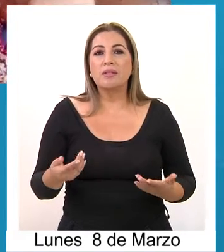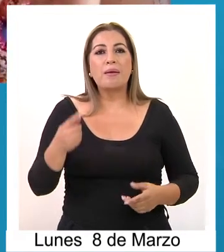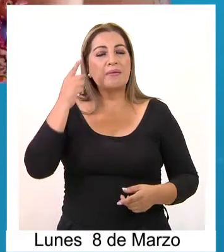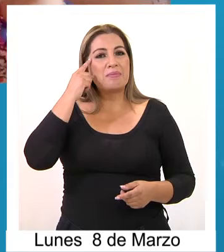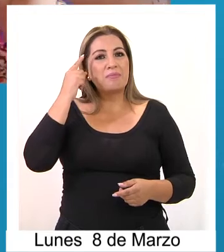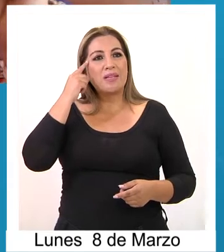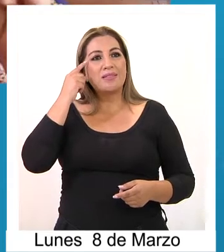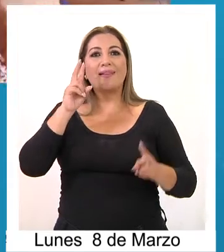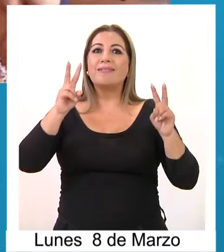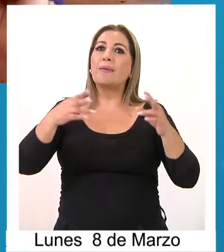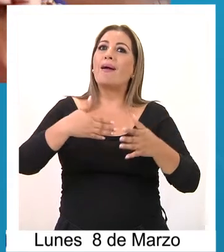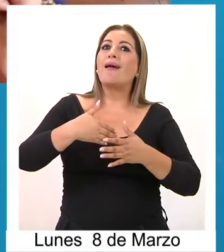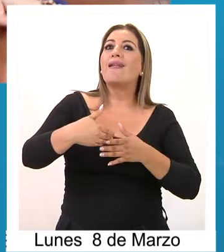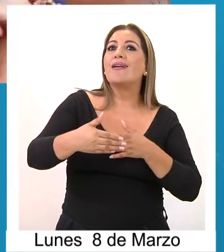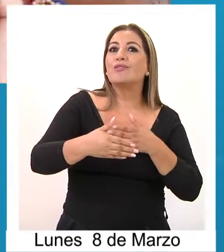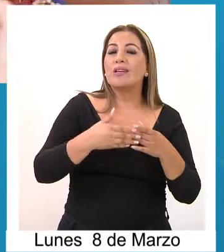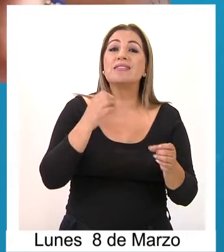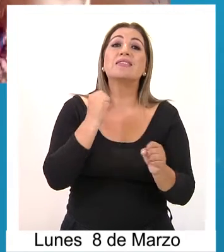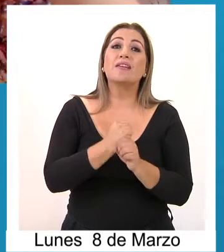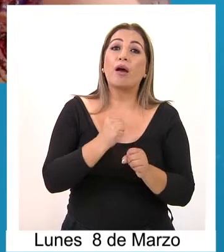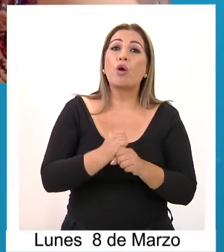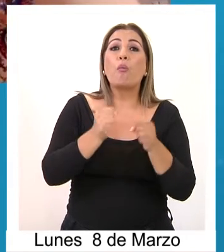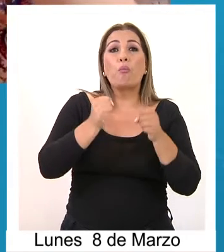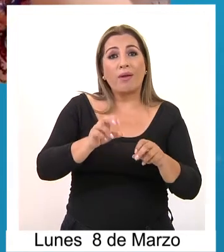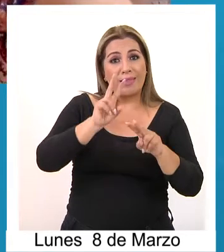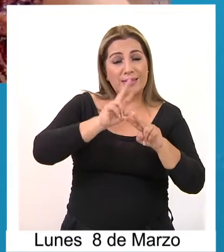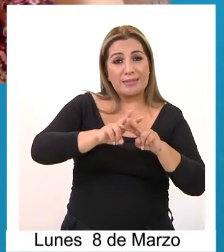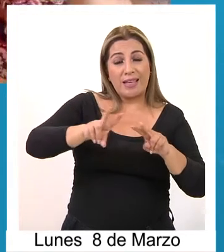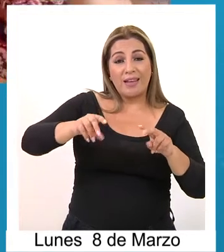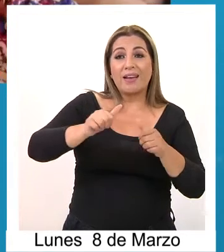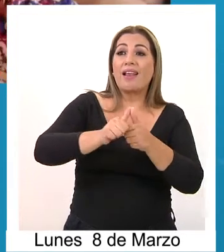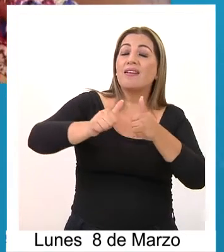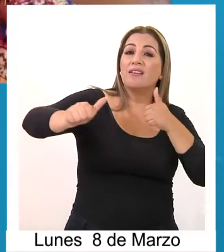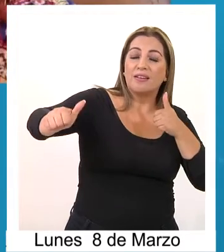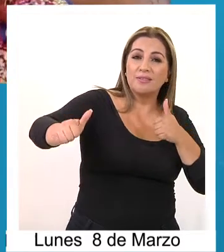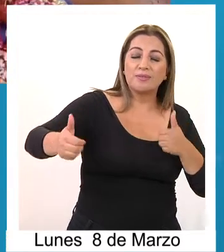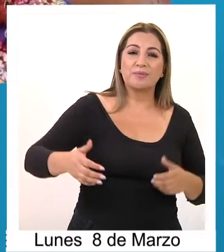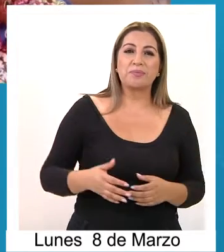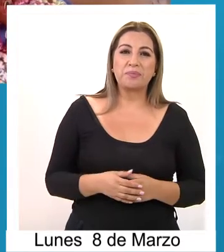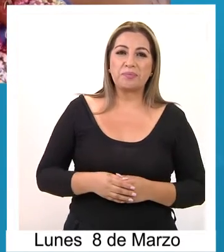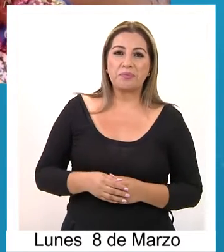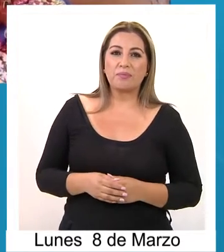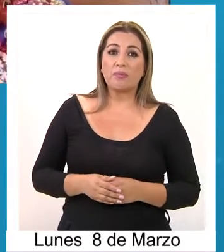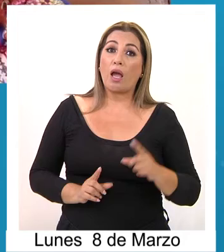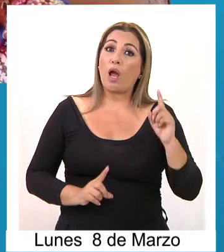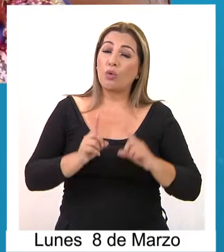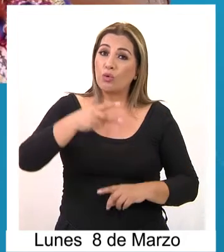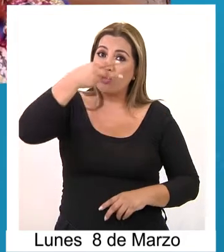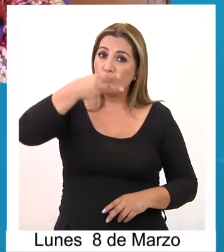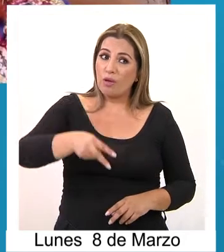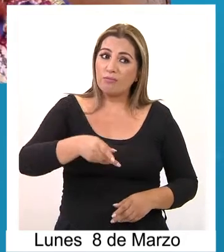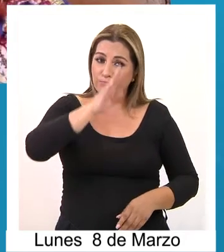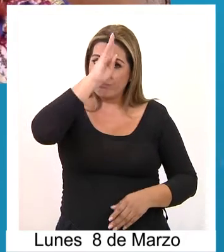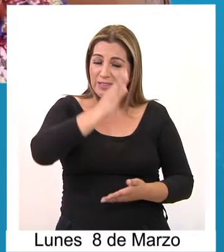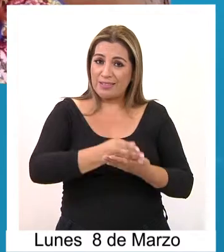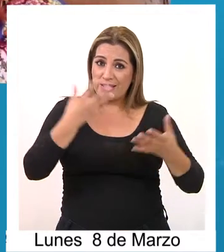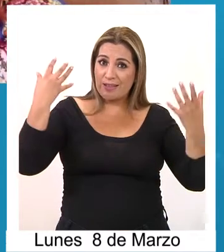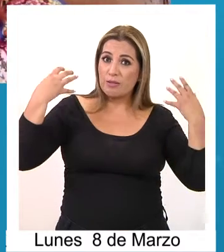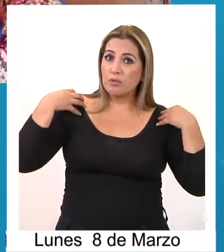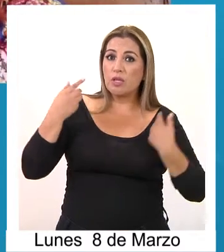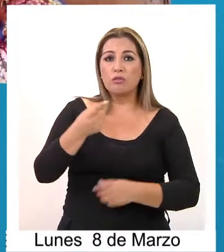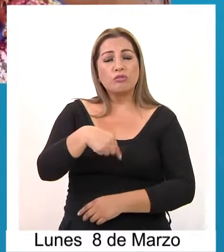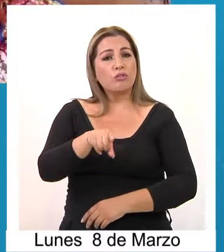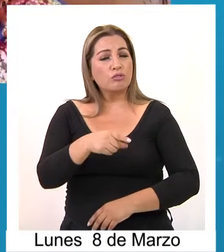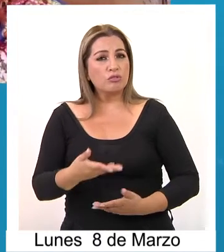se considere que la naturaleza de sus funciones se puede efectuar a distancia y eso en última instancia depende del empleador. Entonces, en la práctica,